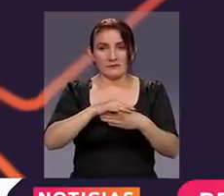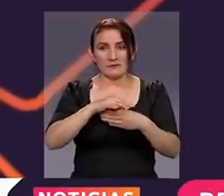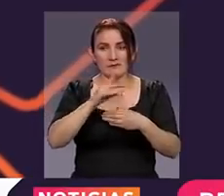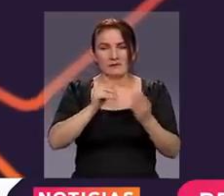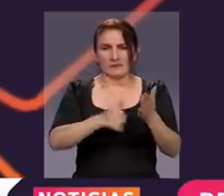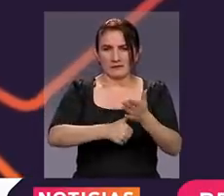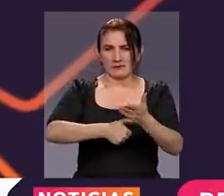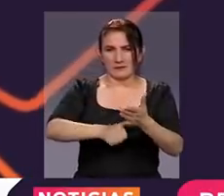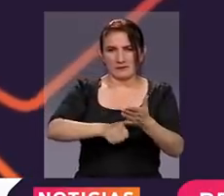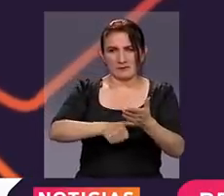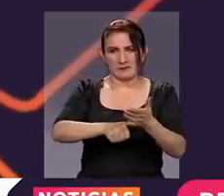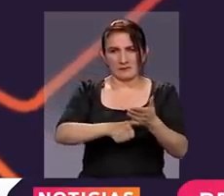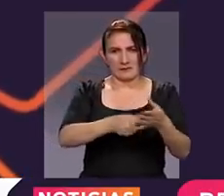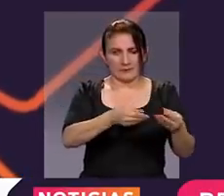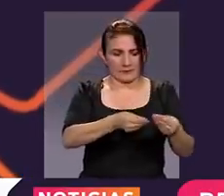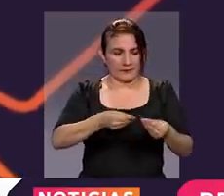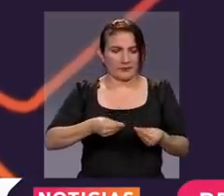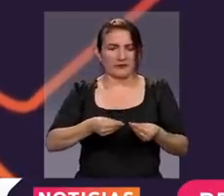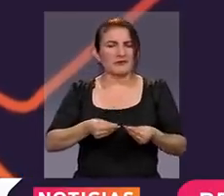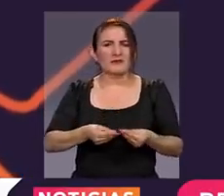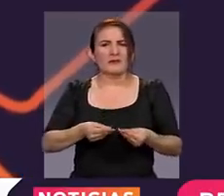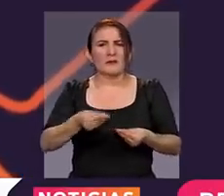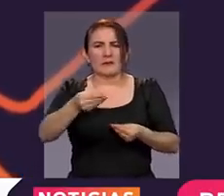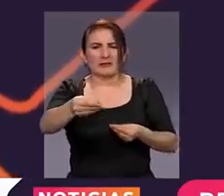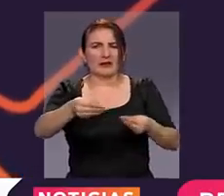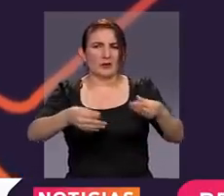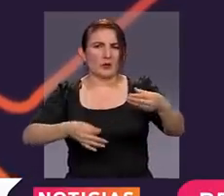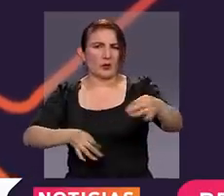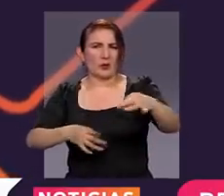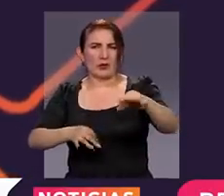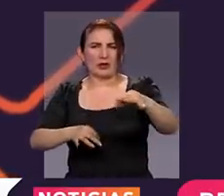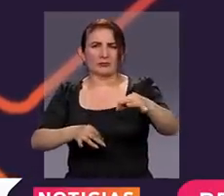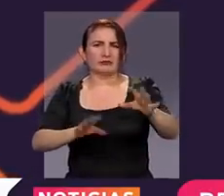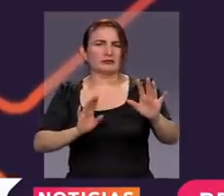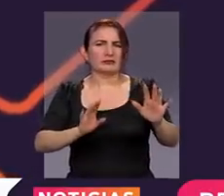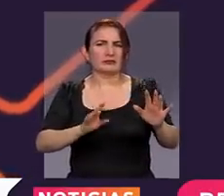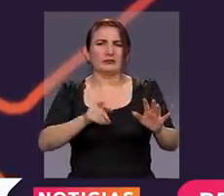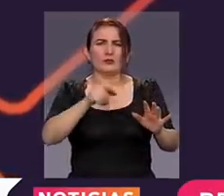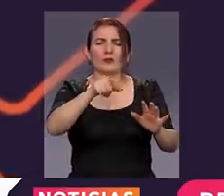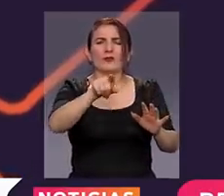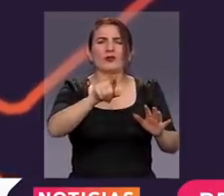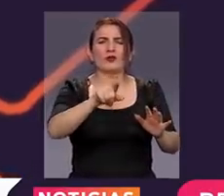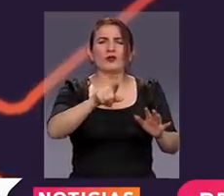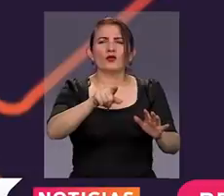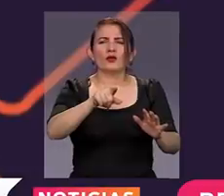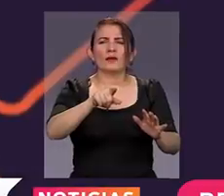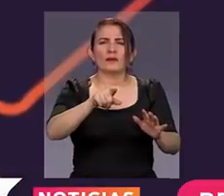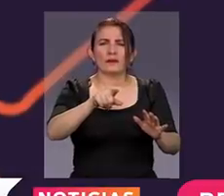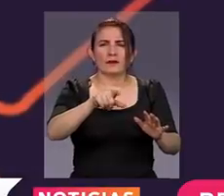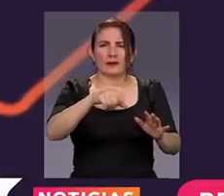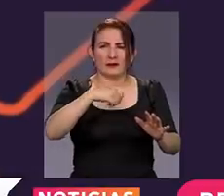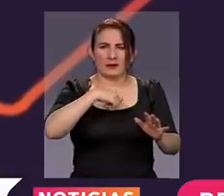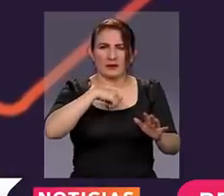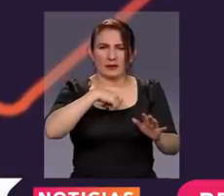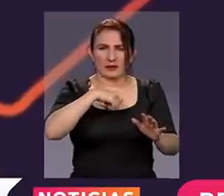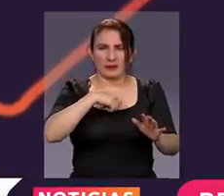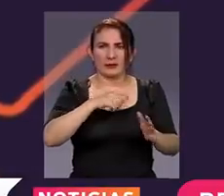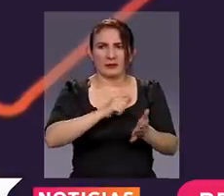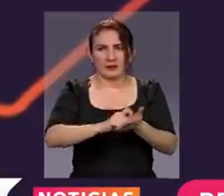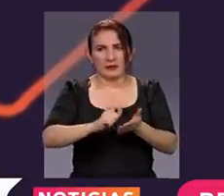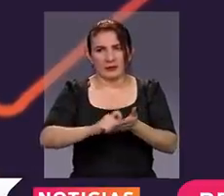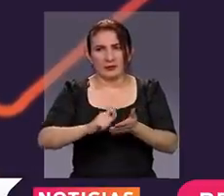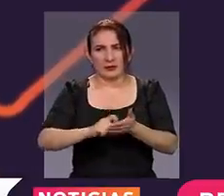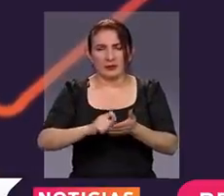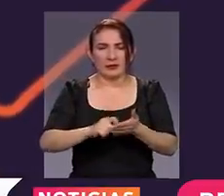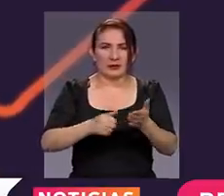la cédula de ellos y tienes que darles un pedazo de papel que diga tú, como que diga que tienen un día libre y eso, y con